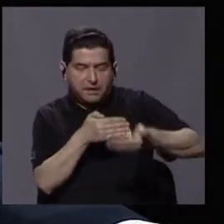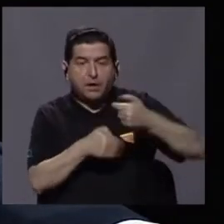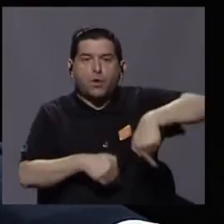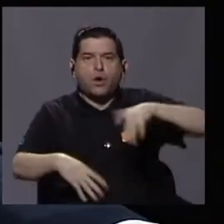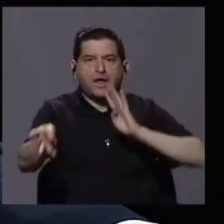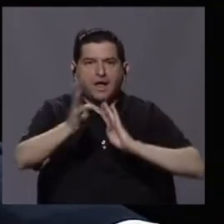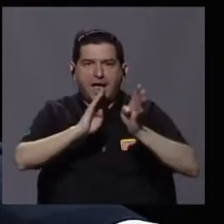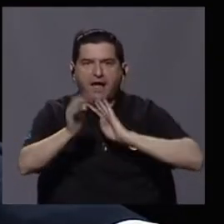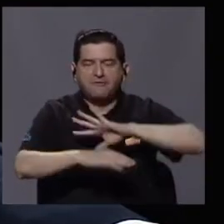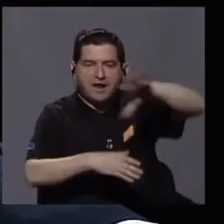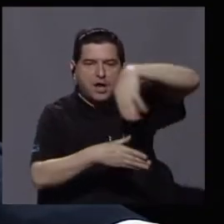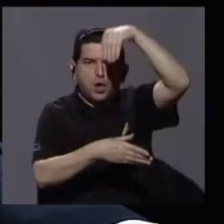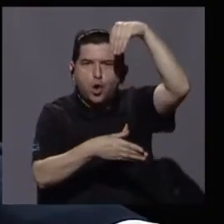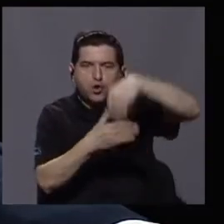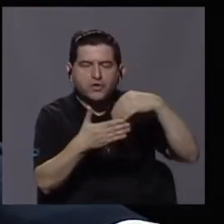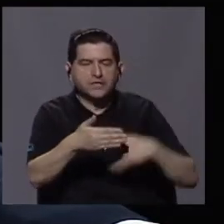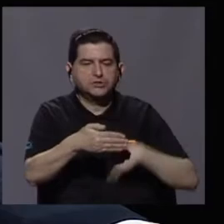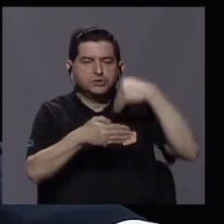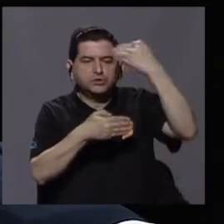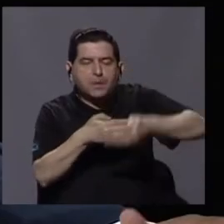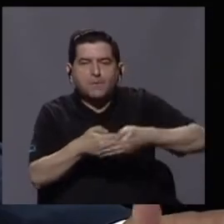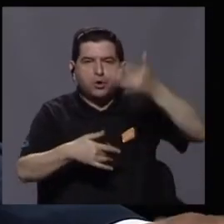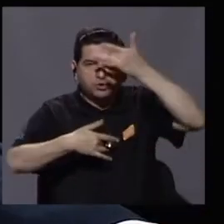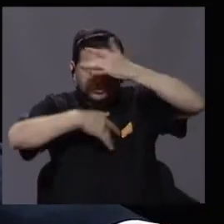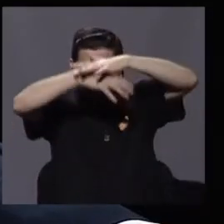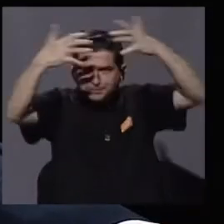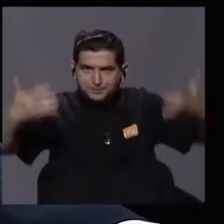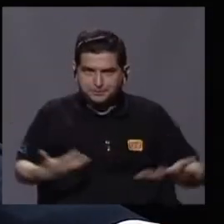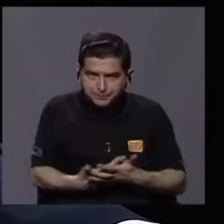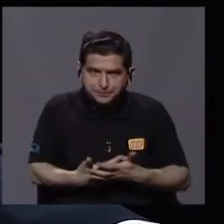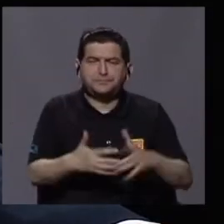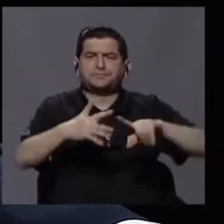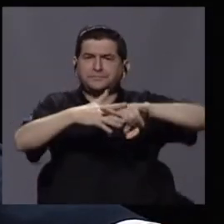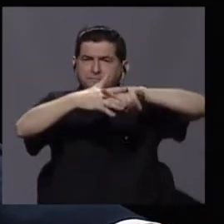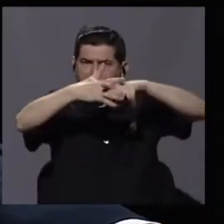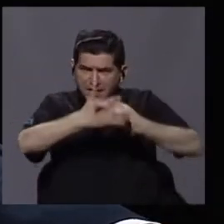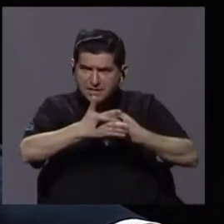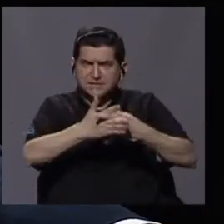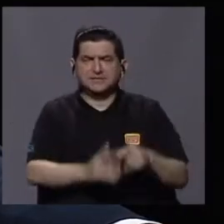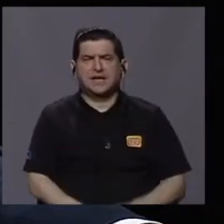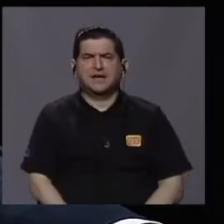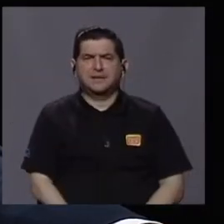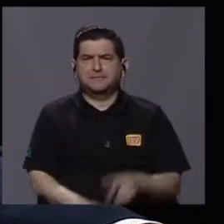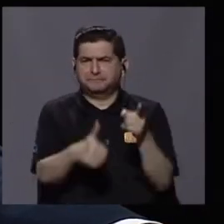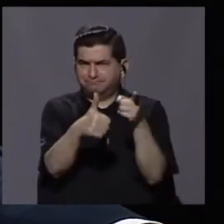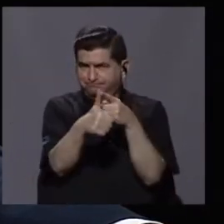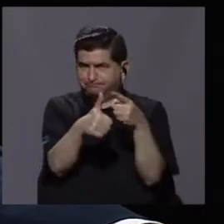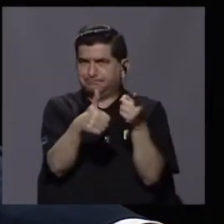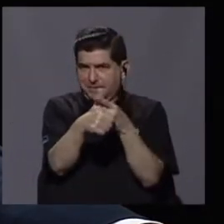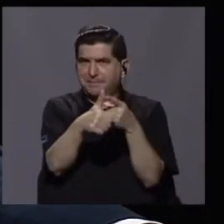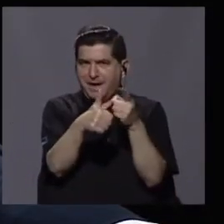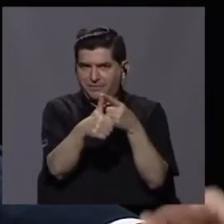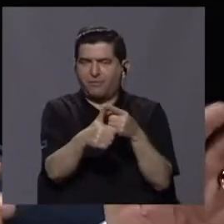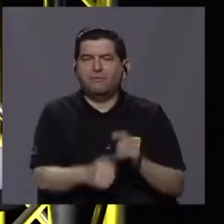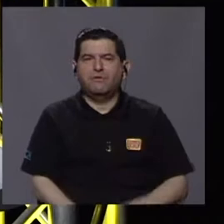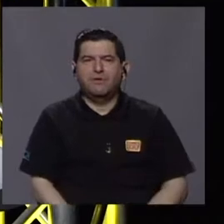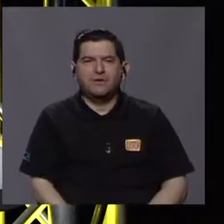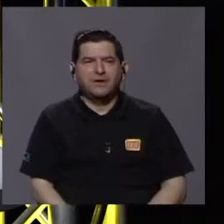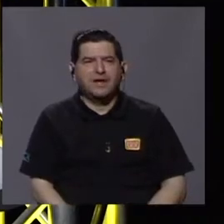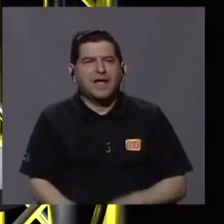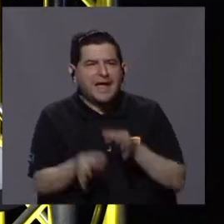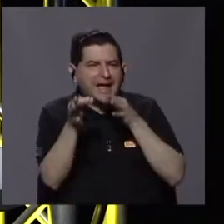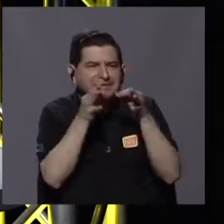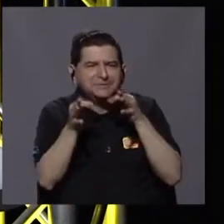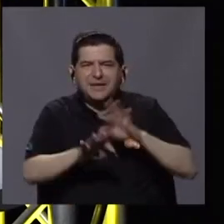a hablar sobre el contexto post pandemia y vamos a iniciar un poco poniendo en en blanco y